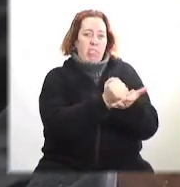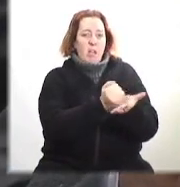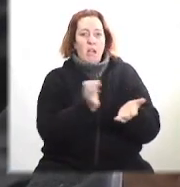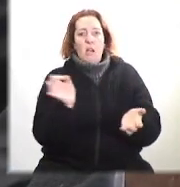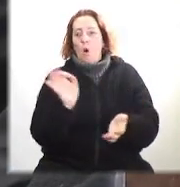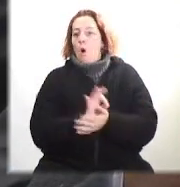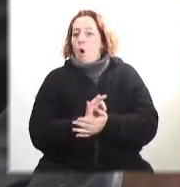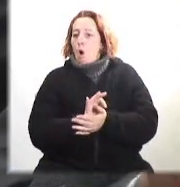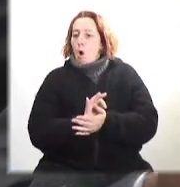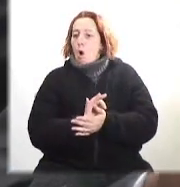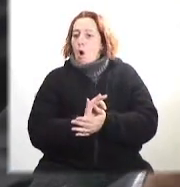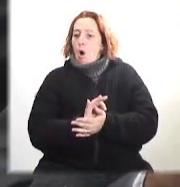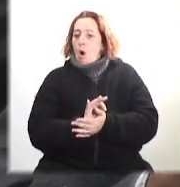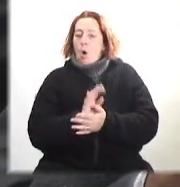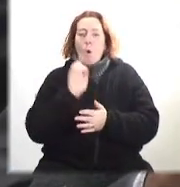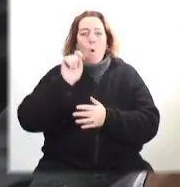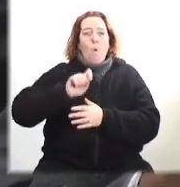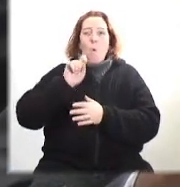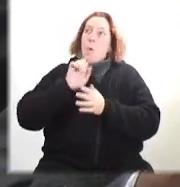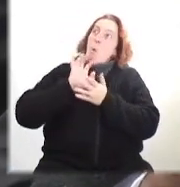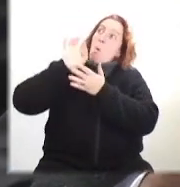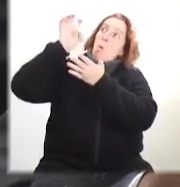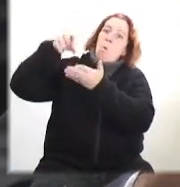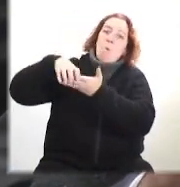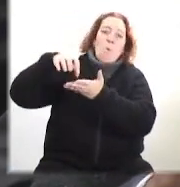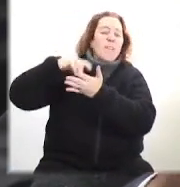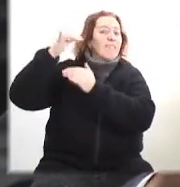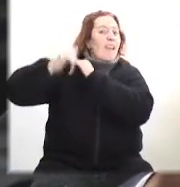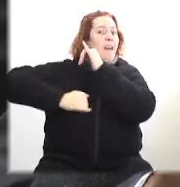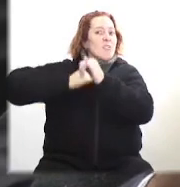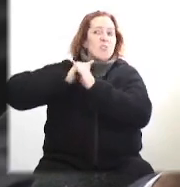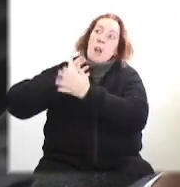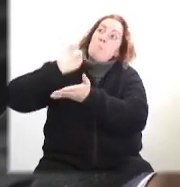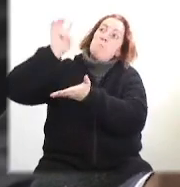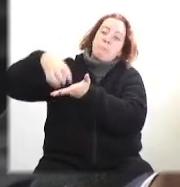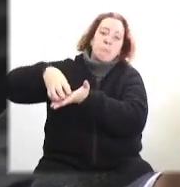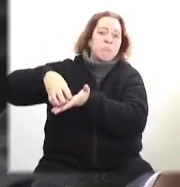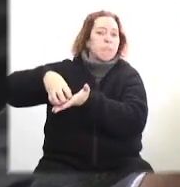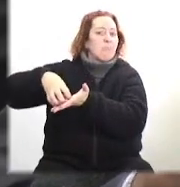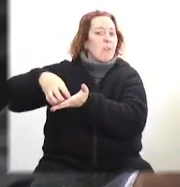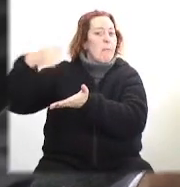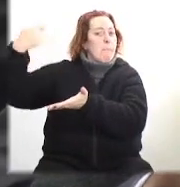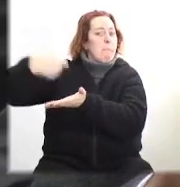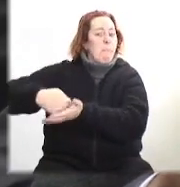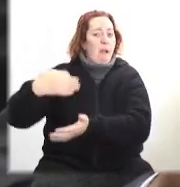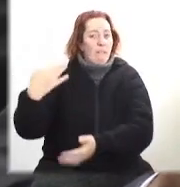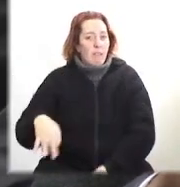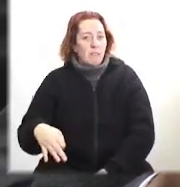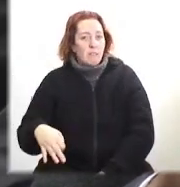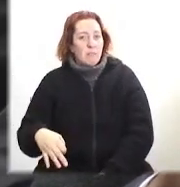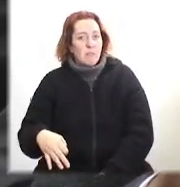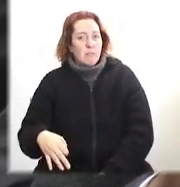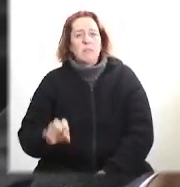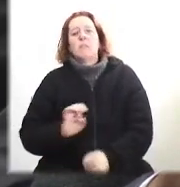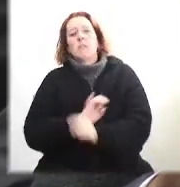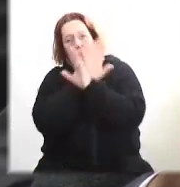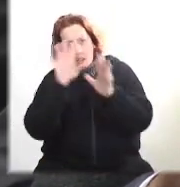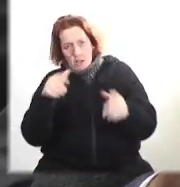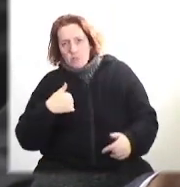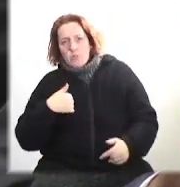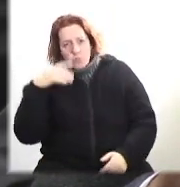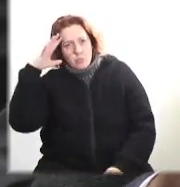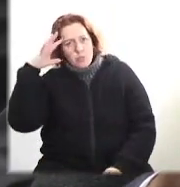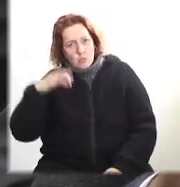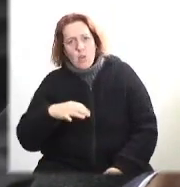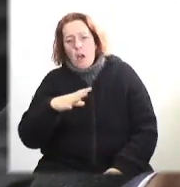estrados internacionales algún lugar bien remunerado? Y claro que yo creo que